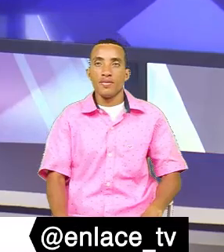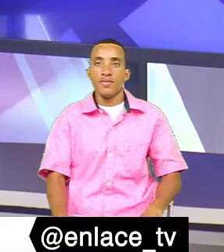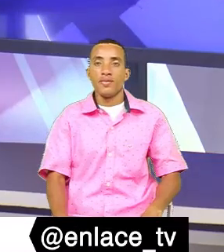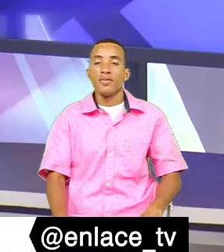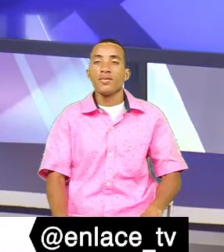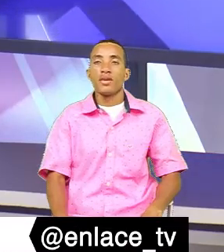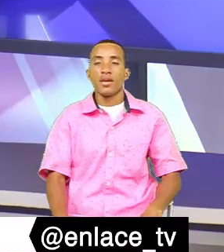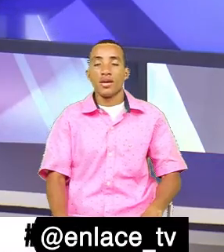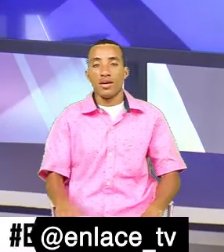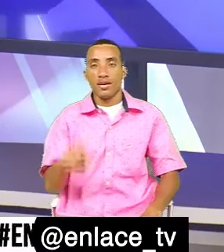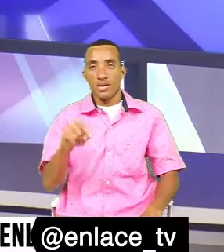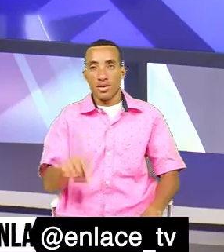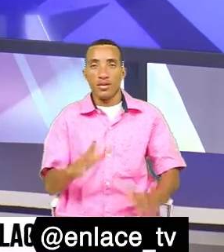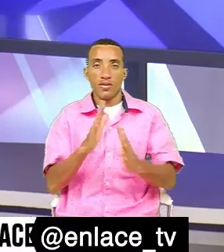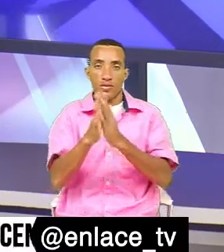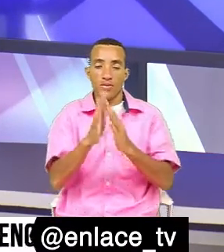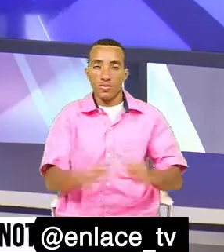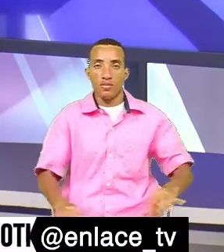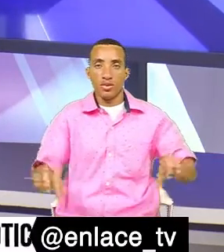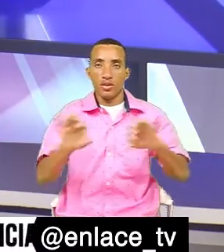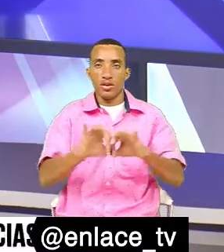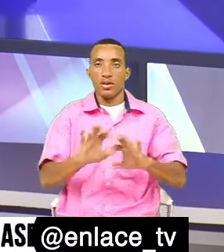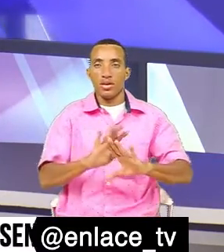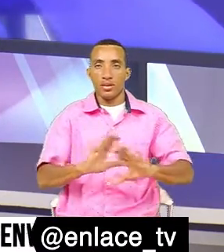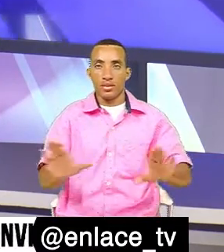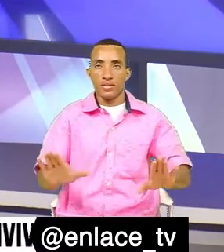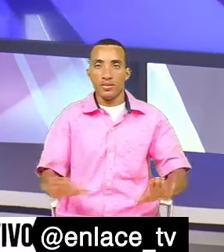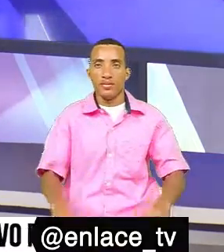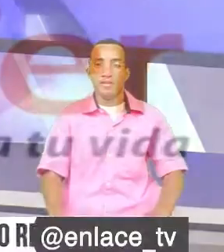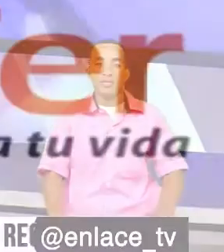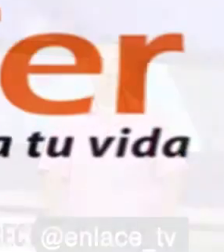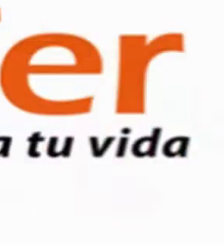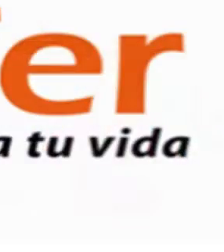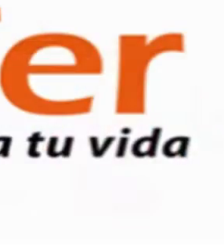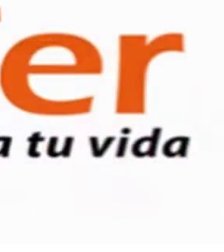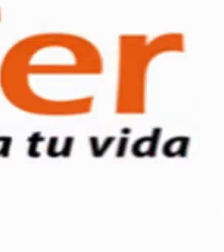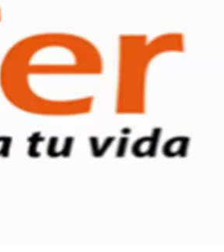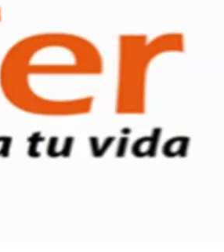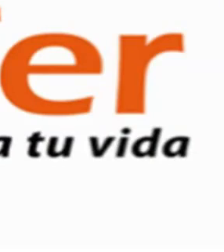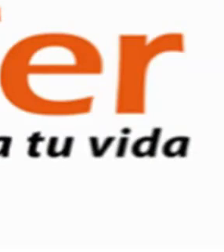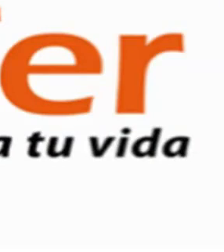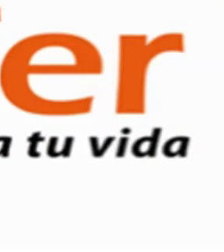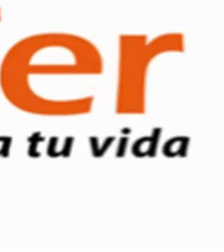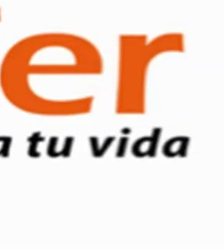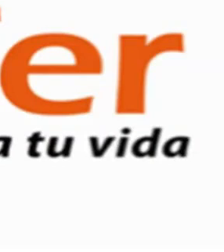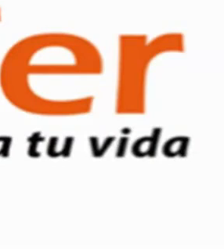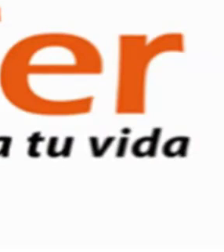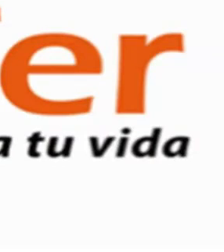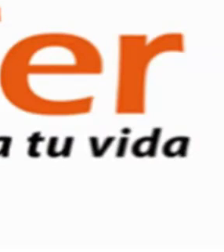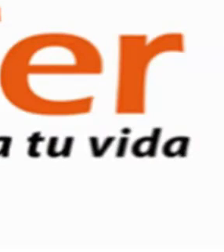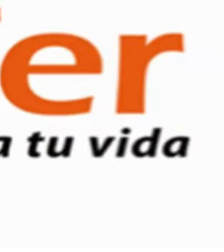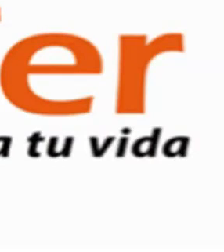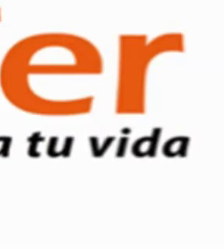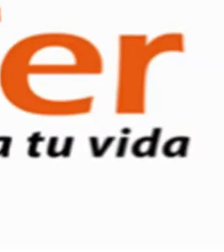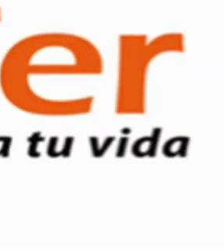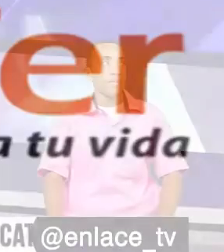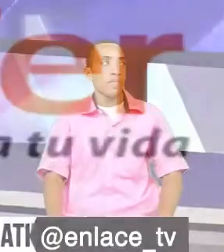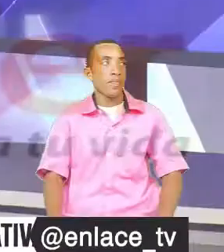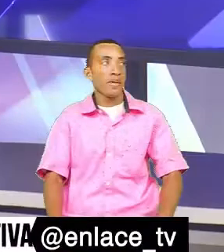Y hasta aquí la información más importante de nuestra ciudad y región. Antes de despedirnos, les recuerdo, materiales eléctricos, Electrofer, ilumina tu vida.